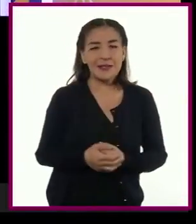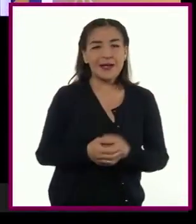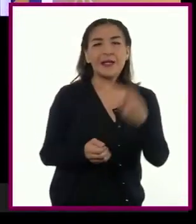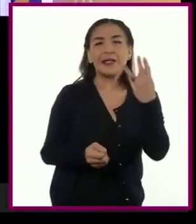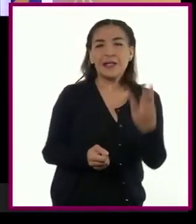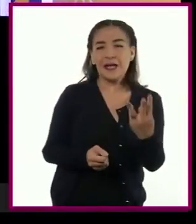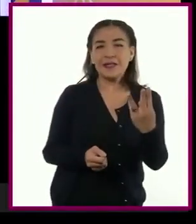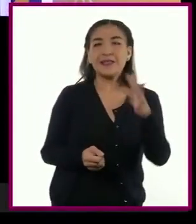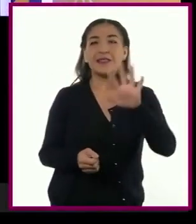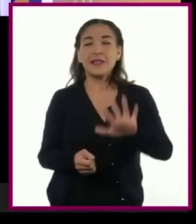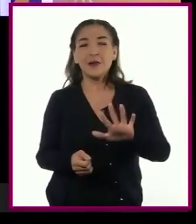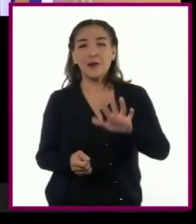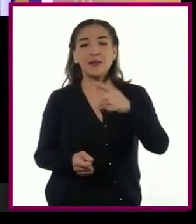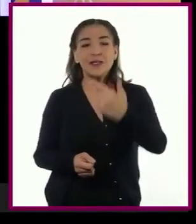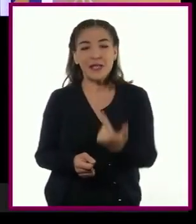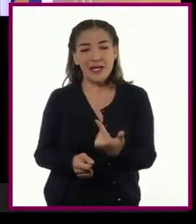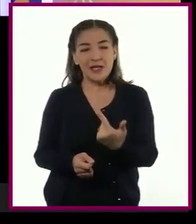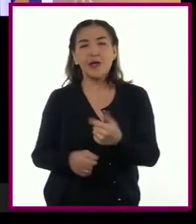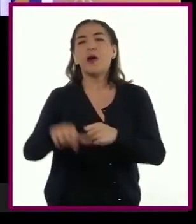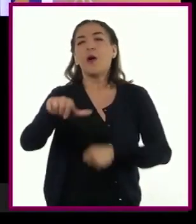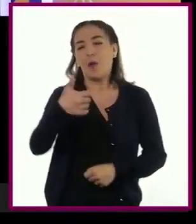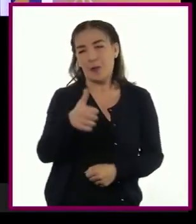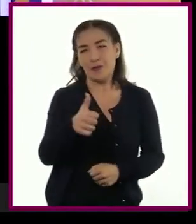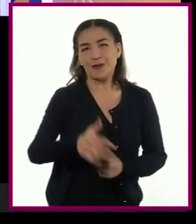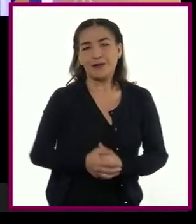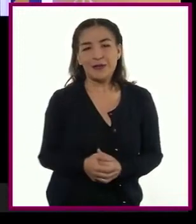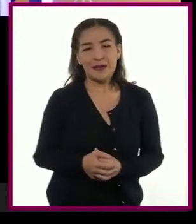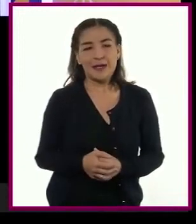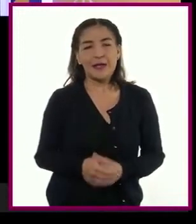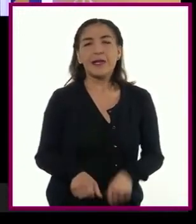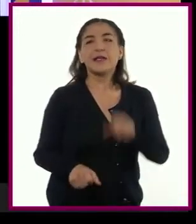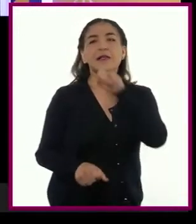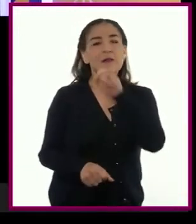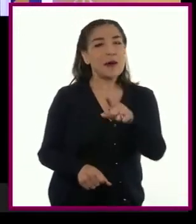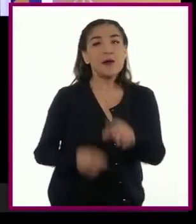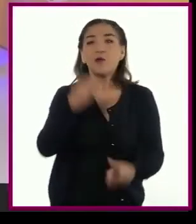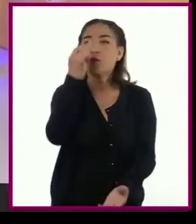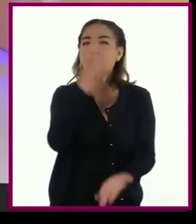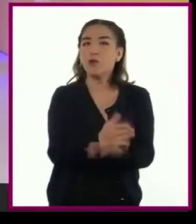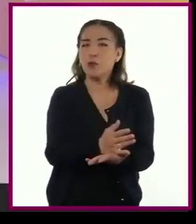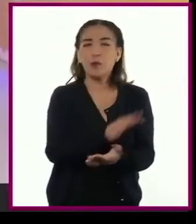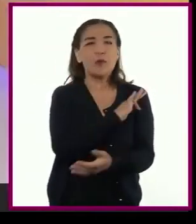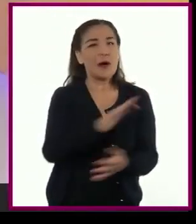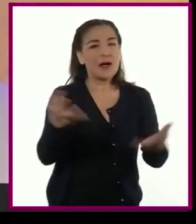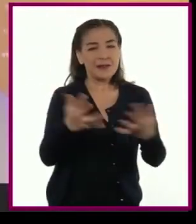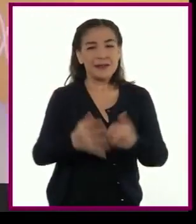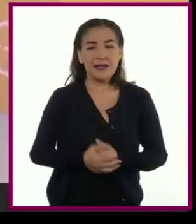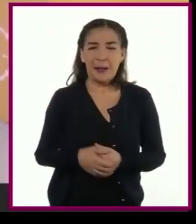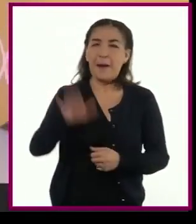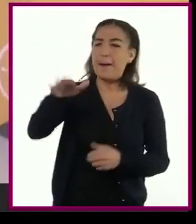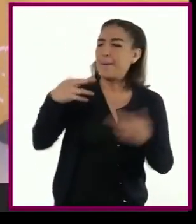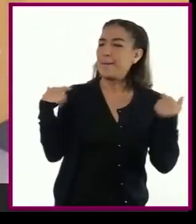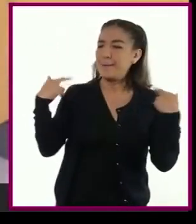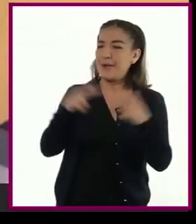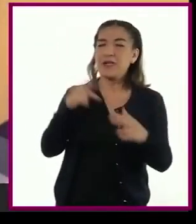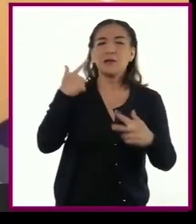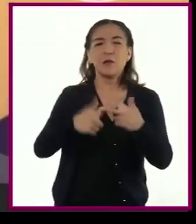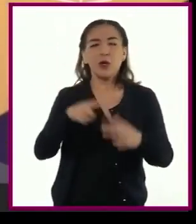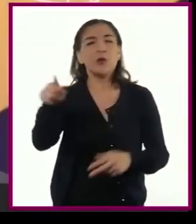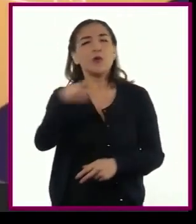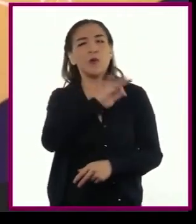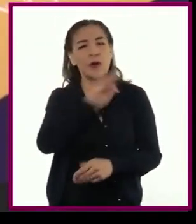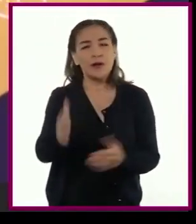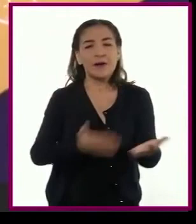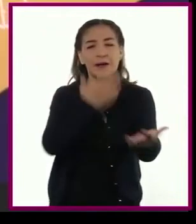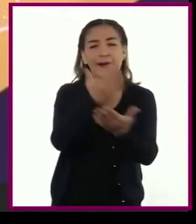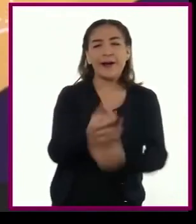3, 5, 7 y 11, y de manera única. Matemático Gauss, ¿puede proponer